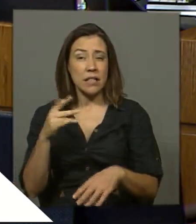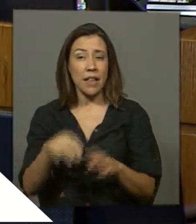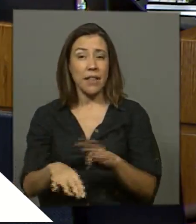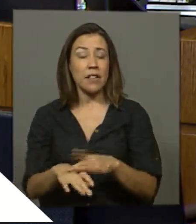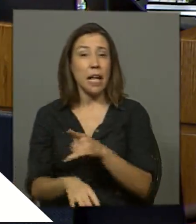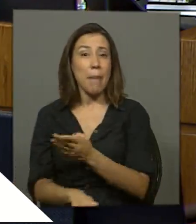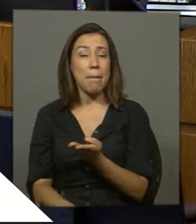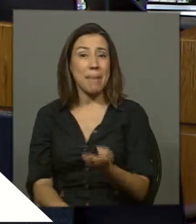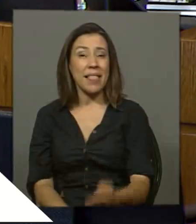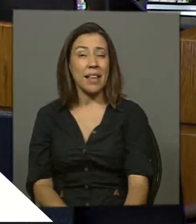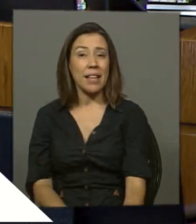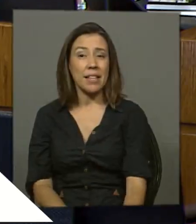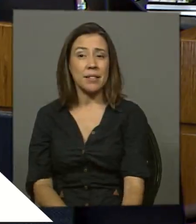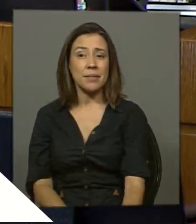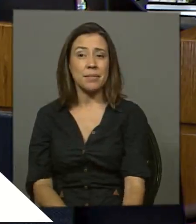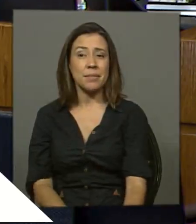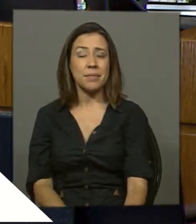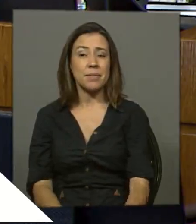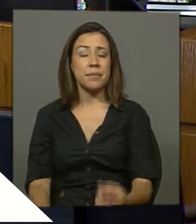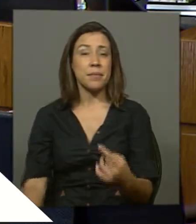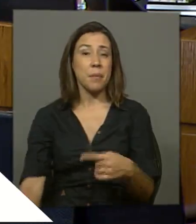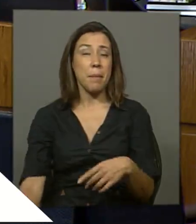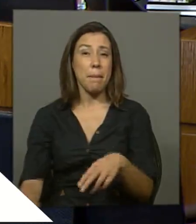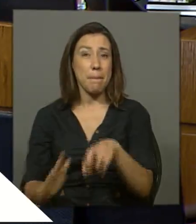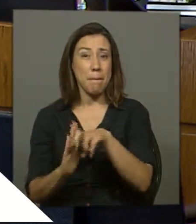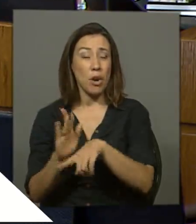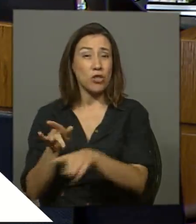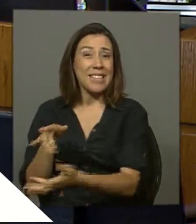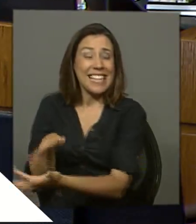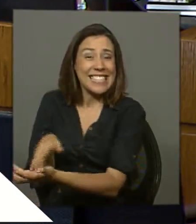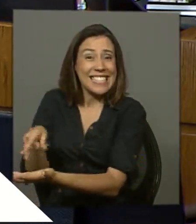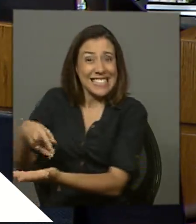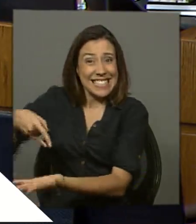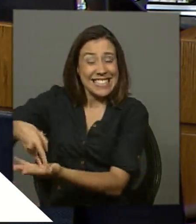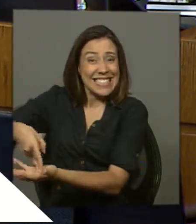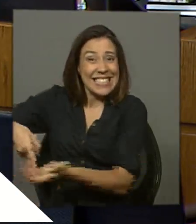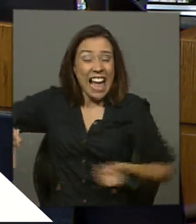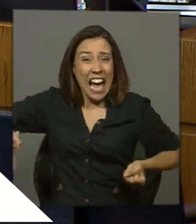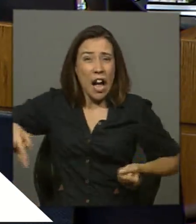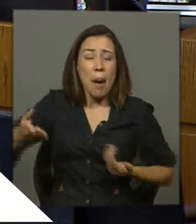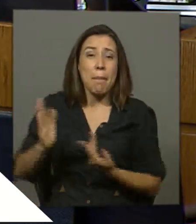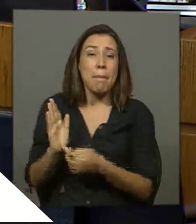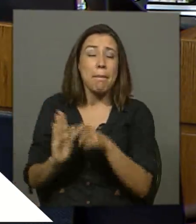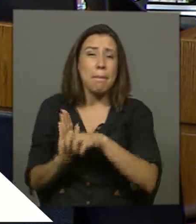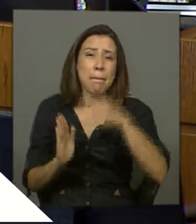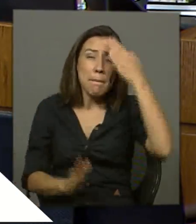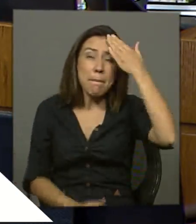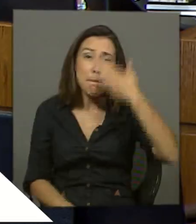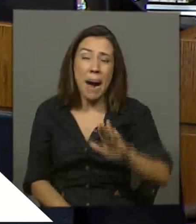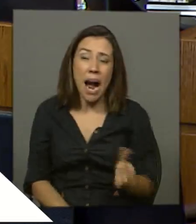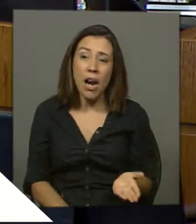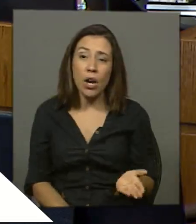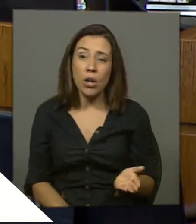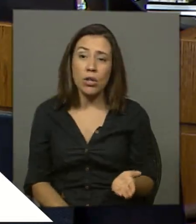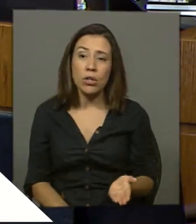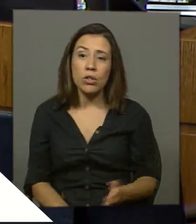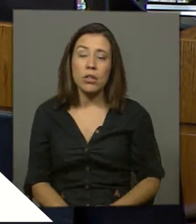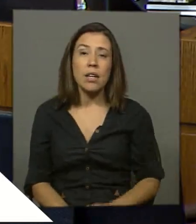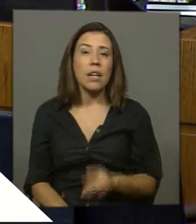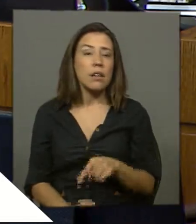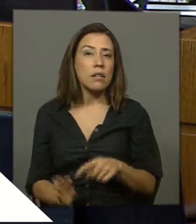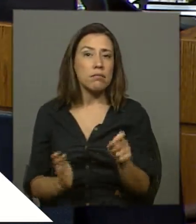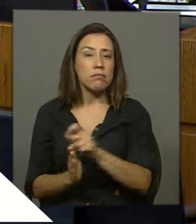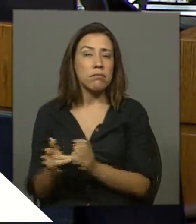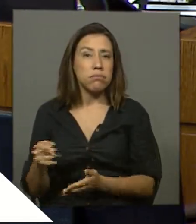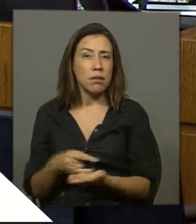esta Endo presidente que ese proyecto usted lo retire que es mal proyecto un proyecto que presentó la